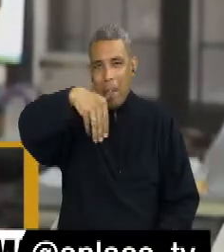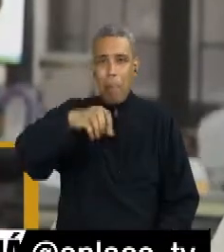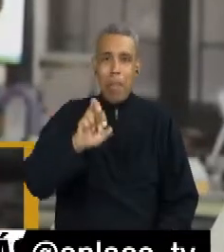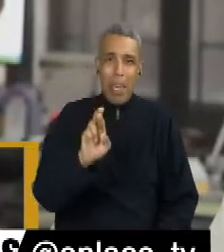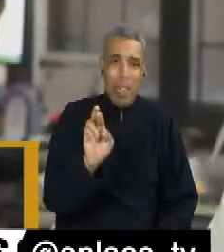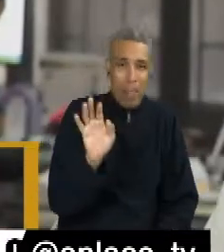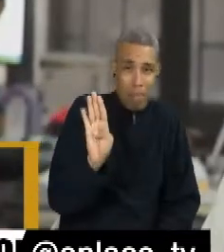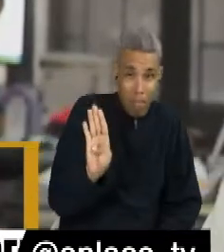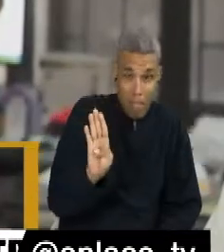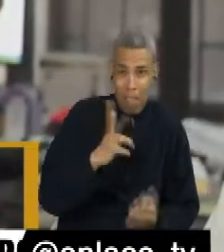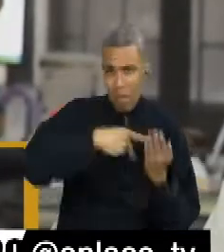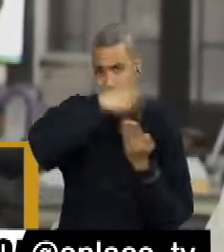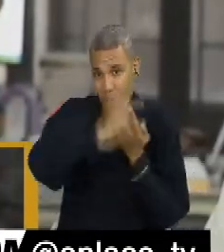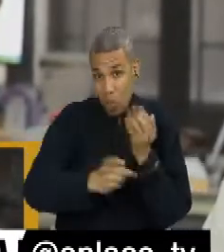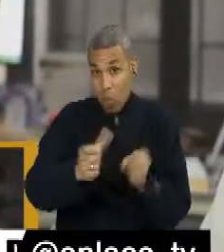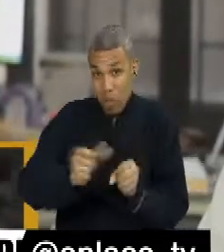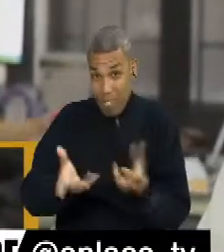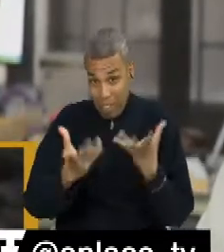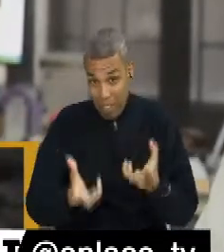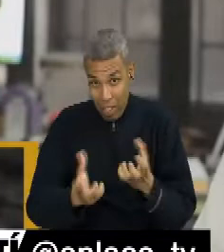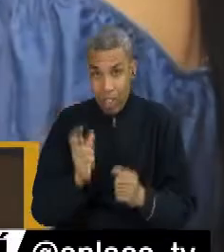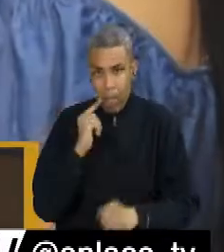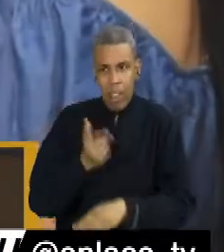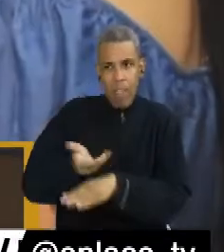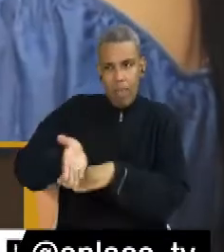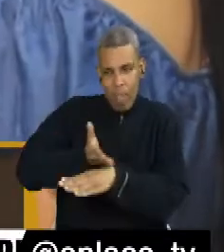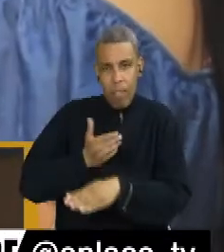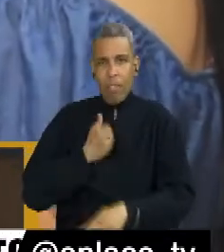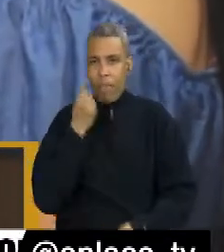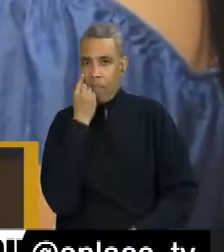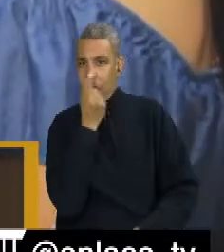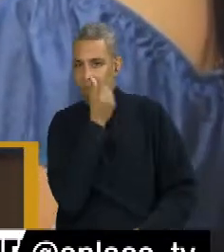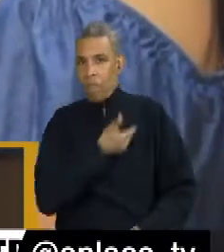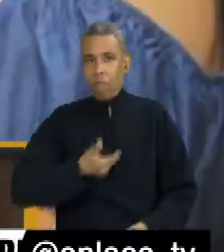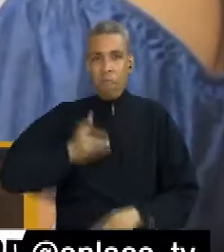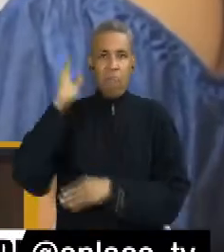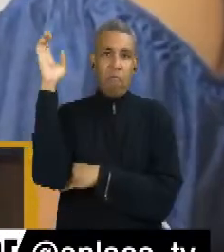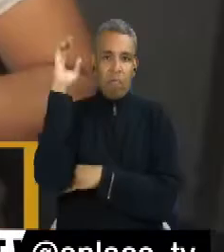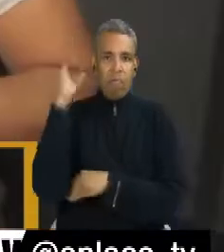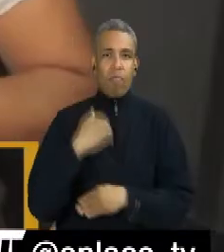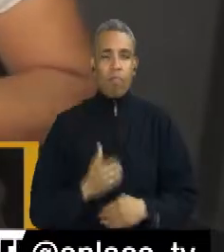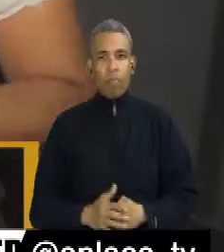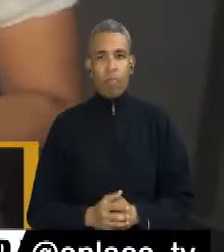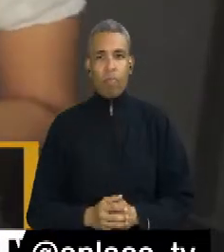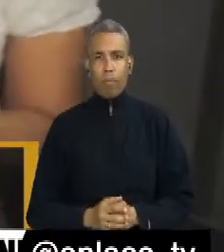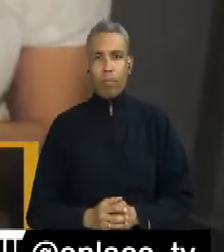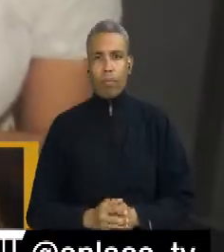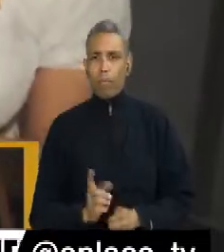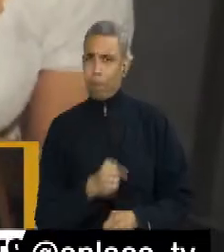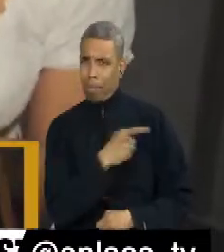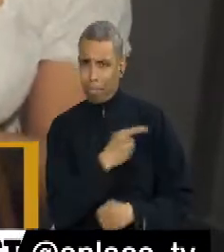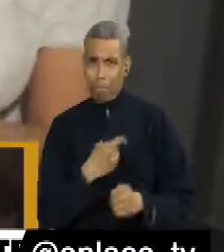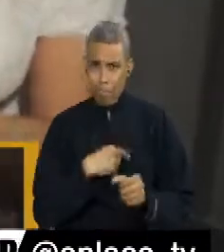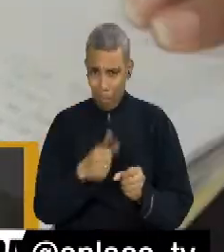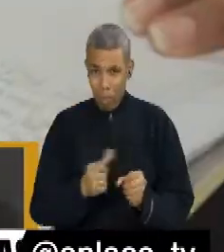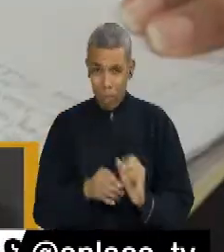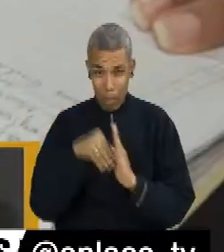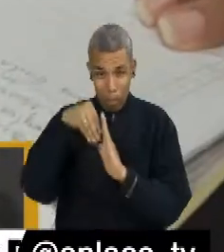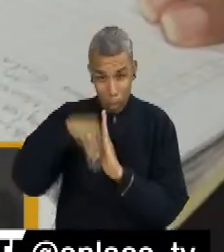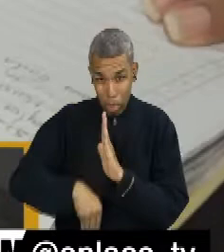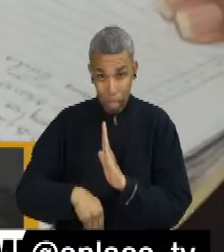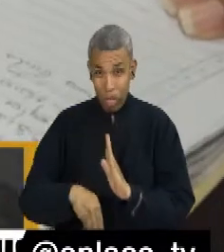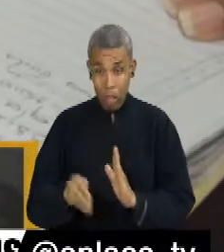Consejo Municipal, la realización del cabildo abierto. Esta iniciativa busca evitar que la empresa que más genera empleo en la región